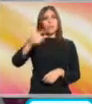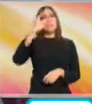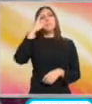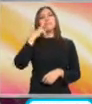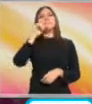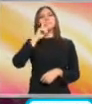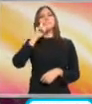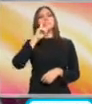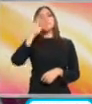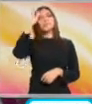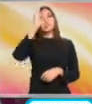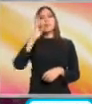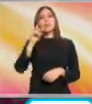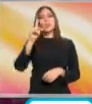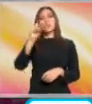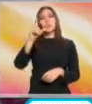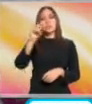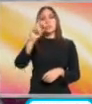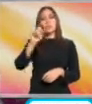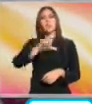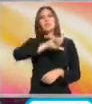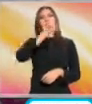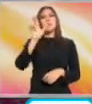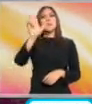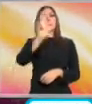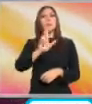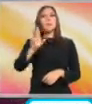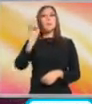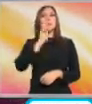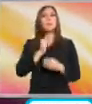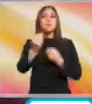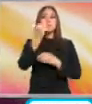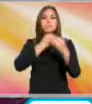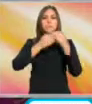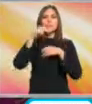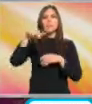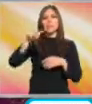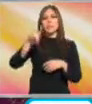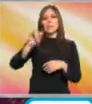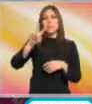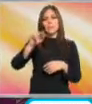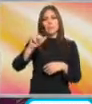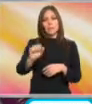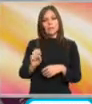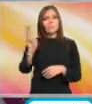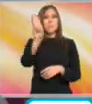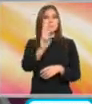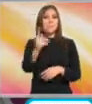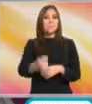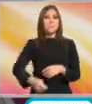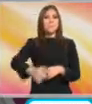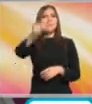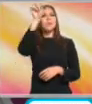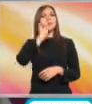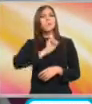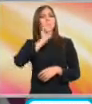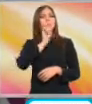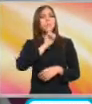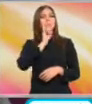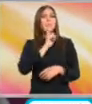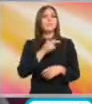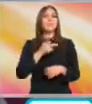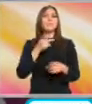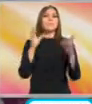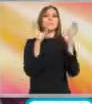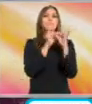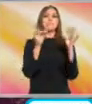El martes es la muestra gastronómica aquí en el Jardín Zacapa en Nativitas. El miércoles, por primera vez, las chicas dicen su mensaje